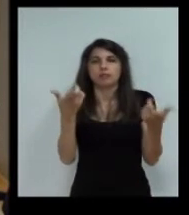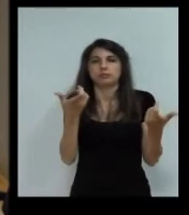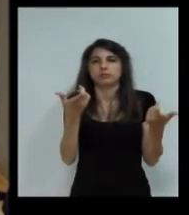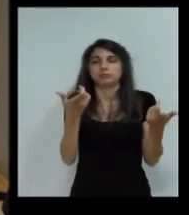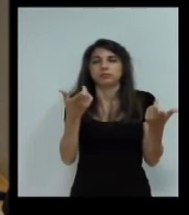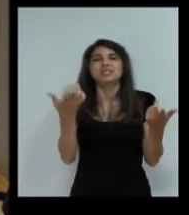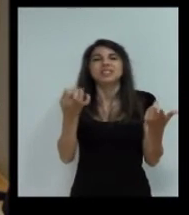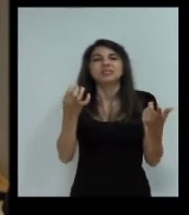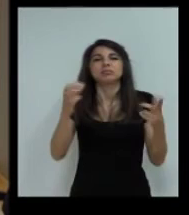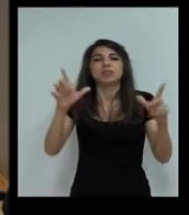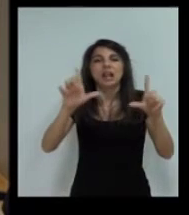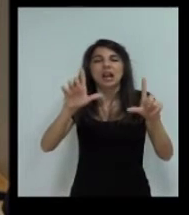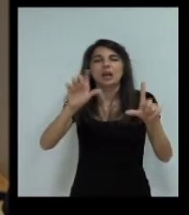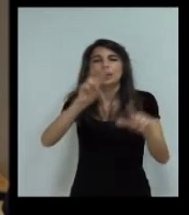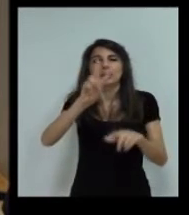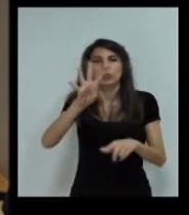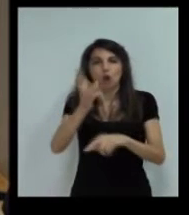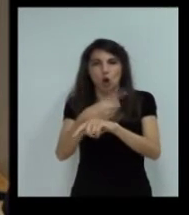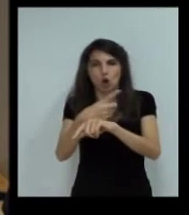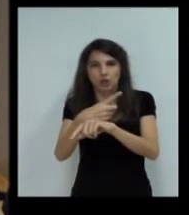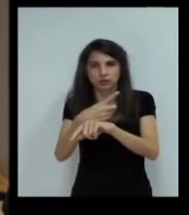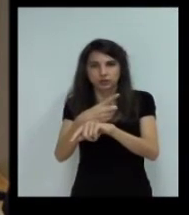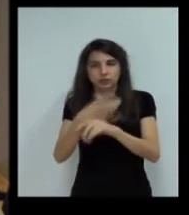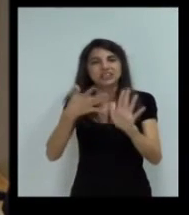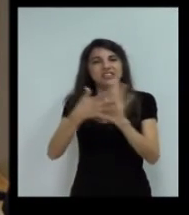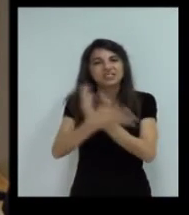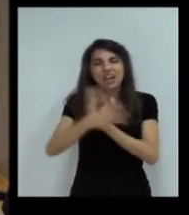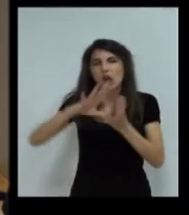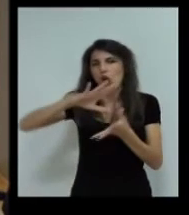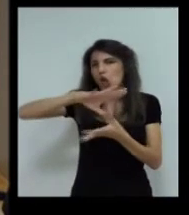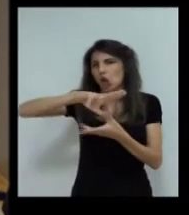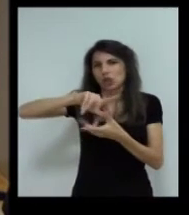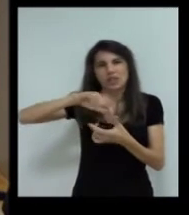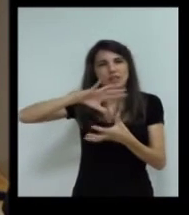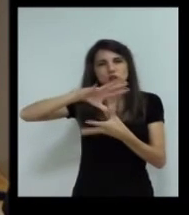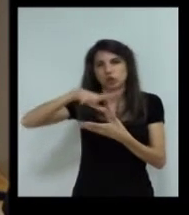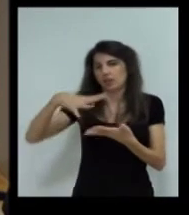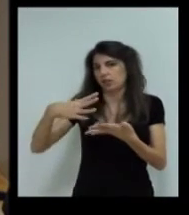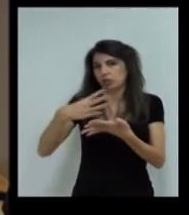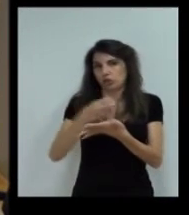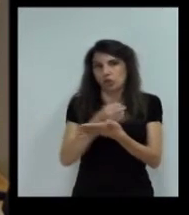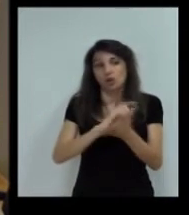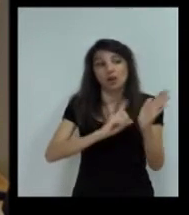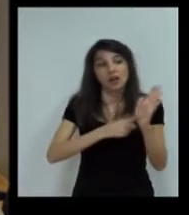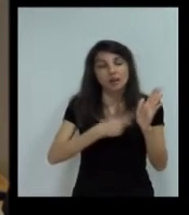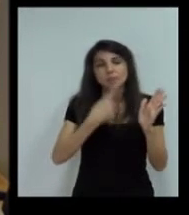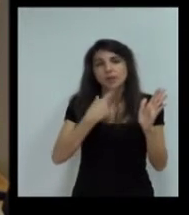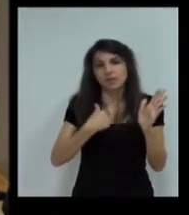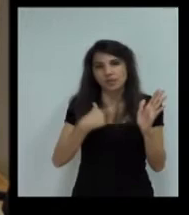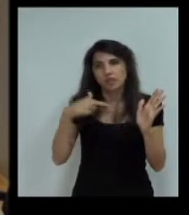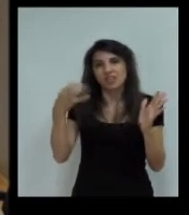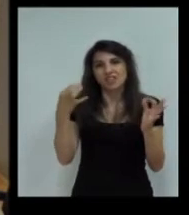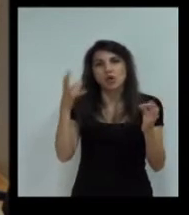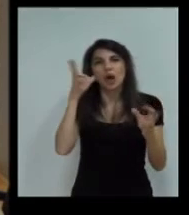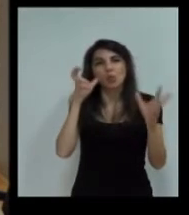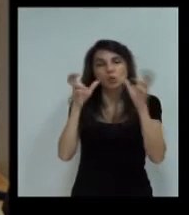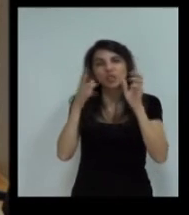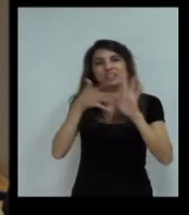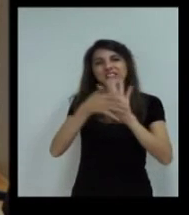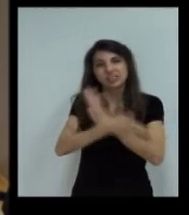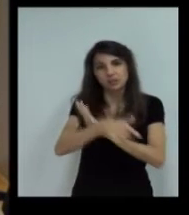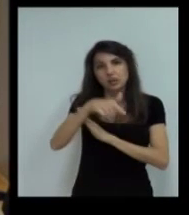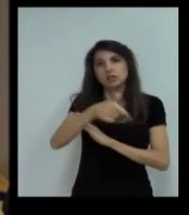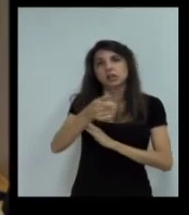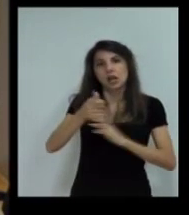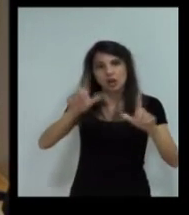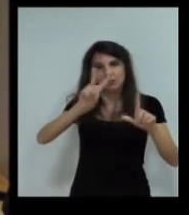horas. Canal 24 horas es todo noticias. La ley me dice que tengo que audiodescribir también ese canal.